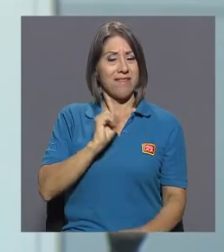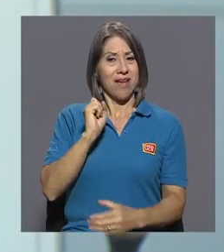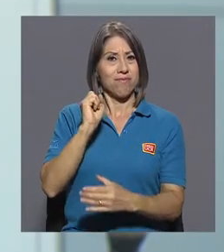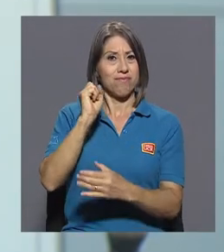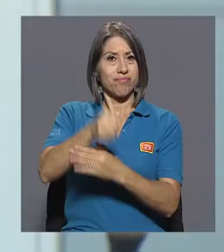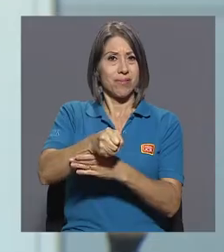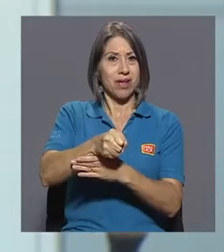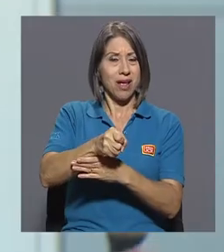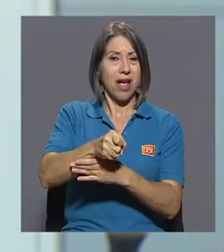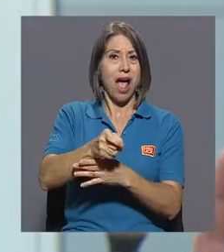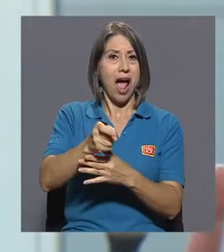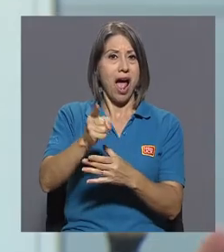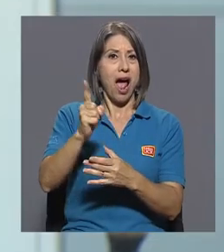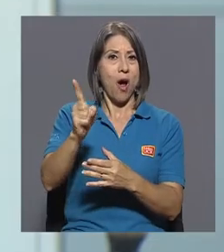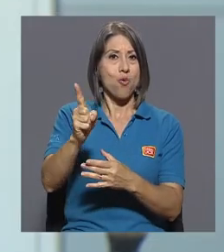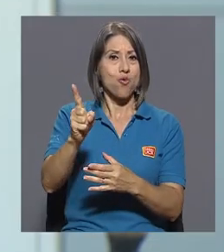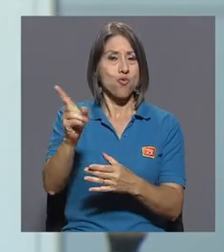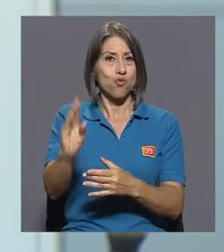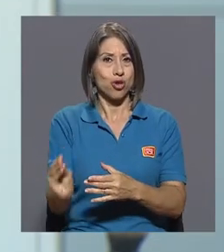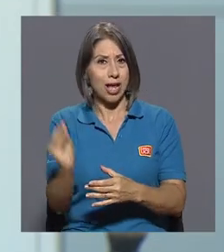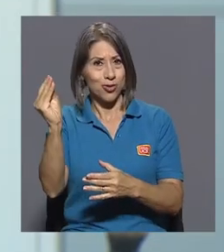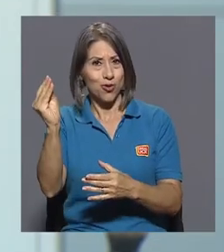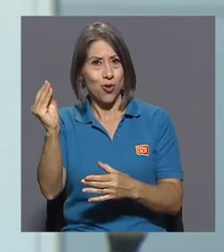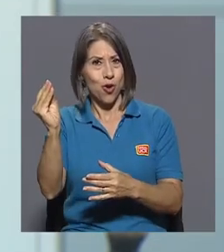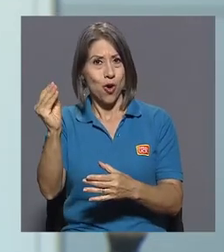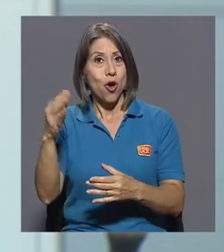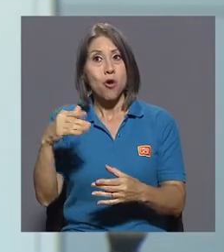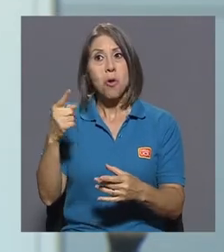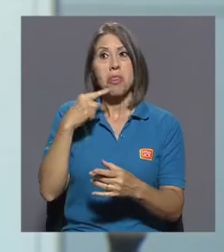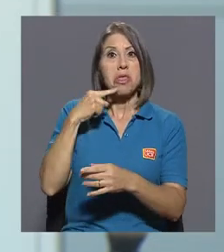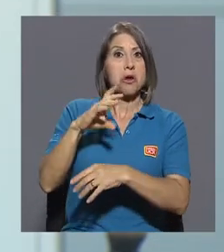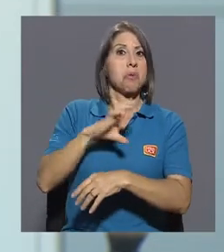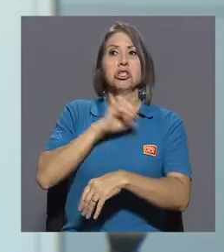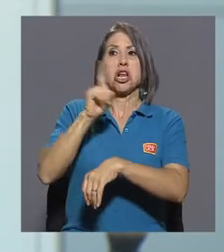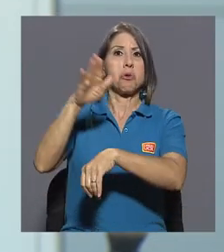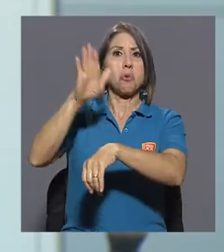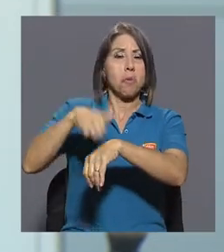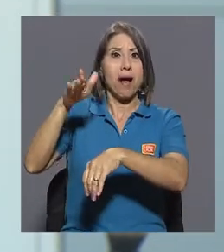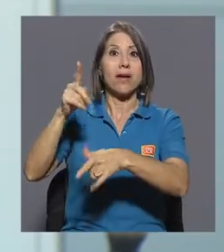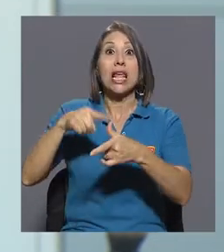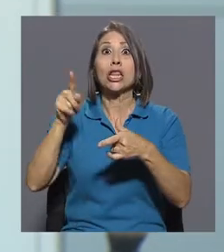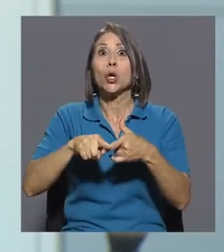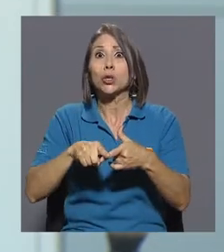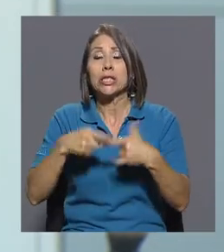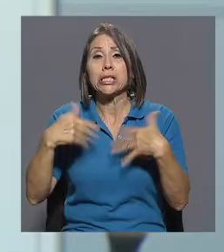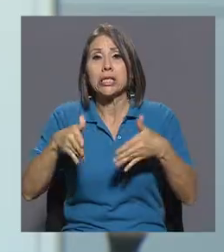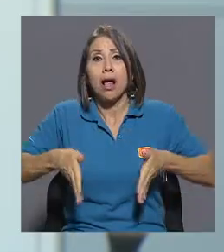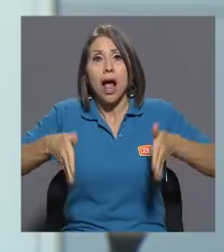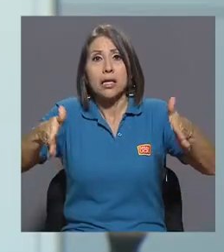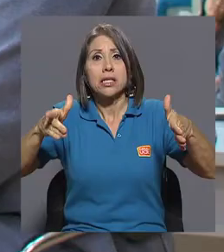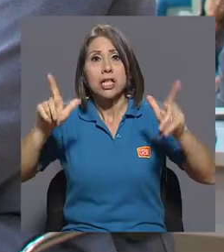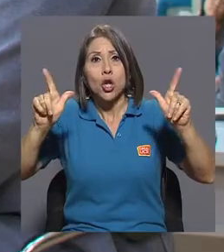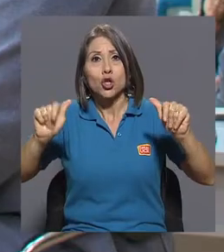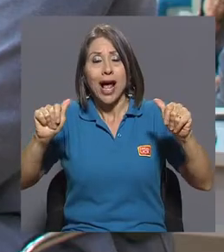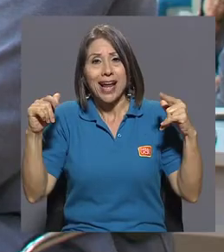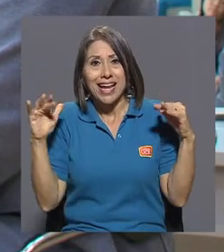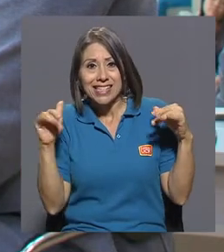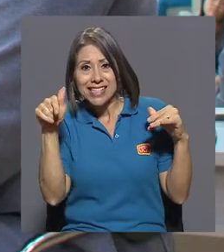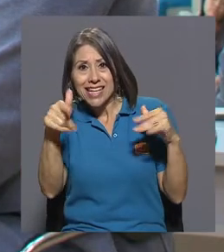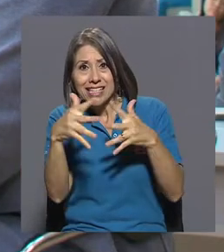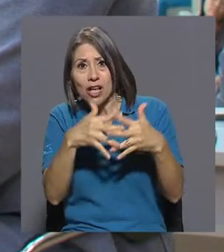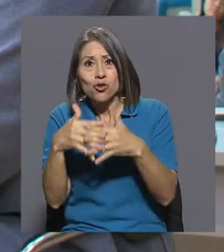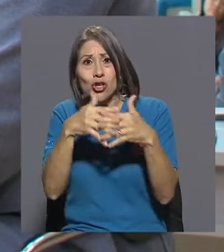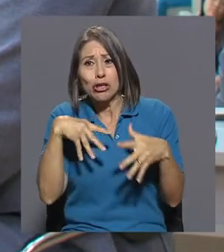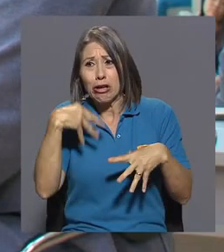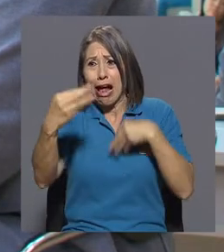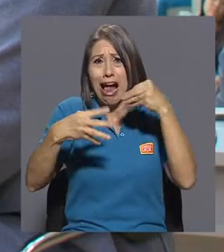culpable, hubieron peleas y todas las calles de Los Ángeles. Fue un tiempo muy, muy, muy difícil y en ese